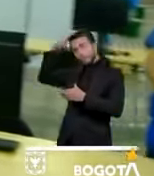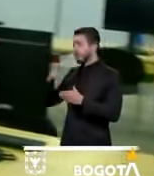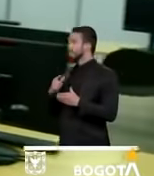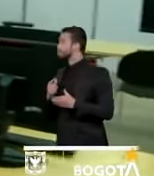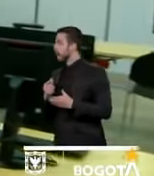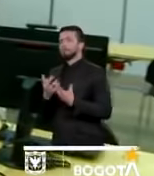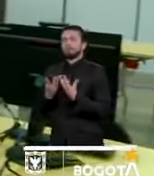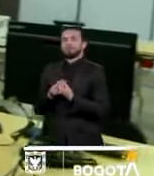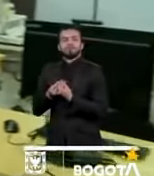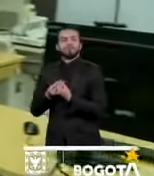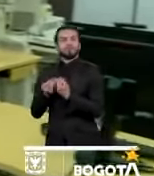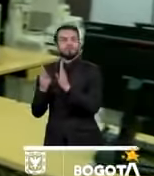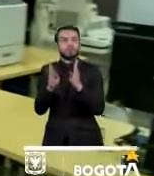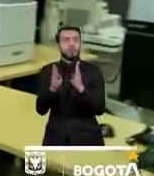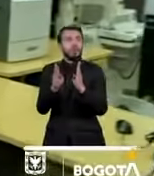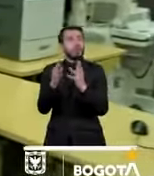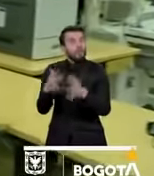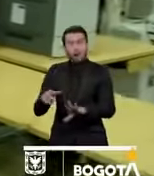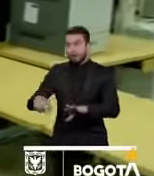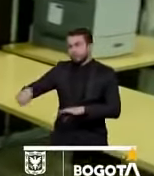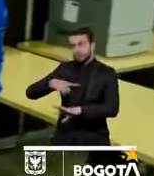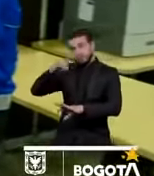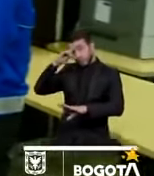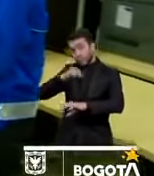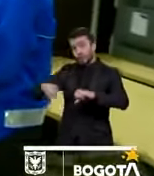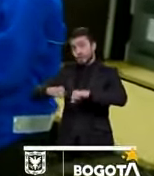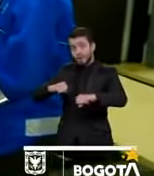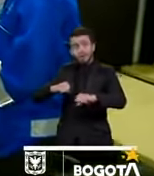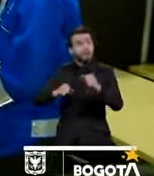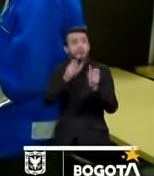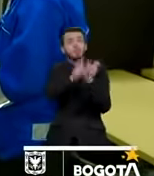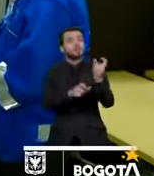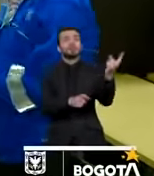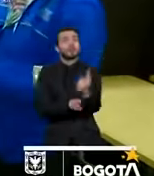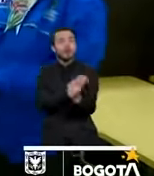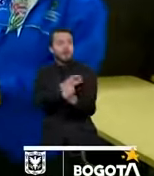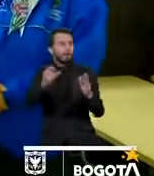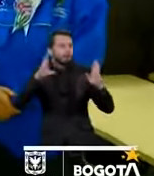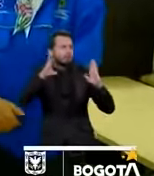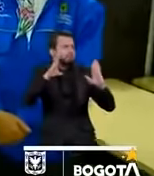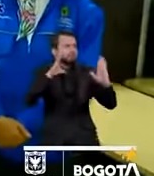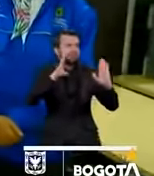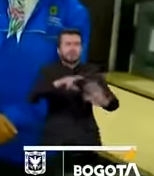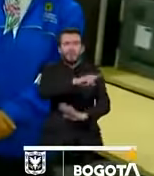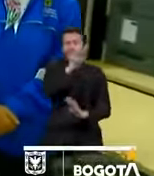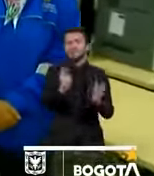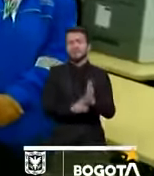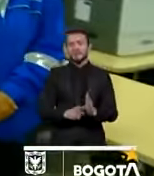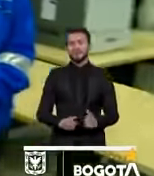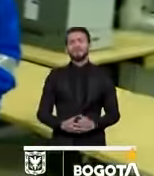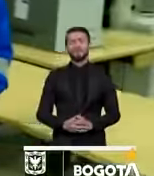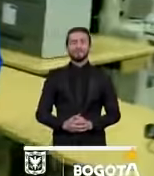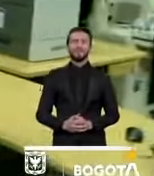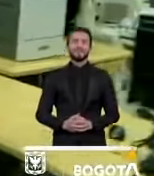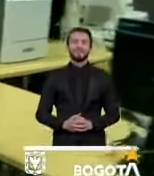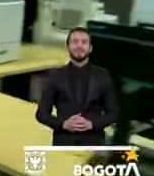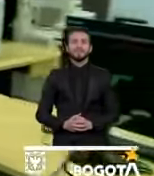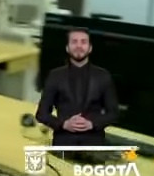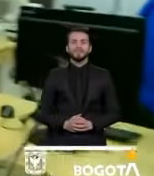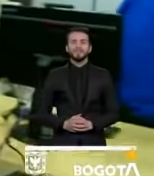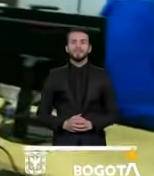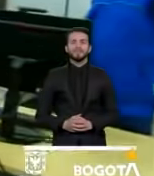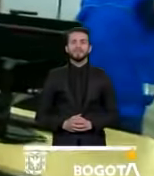por ahí? ¿O alguien que nos...? No entró. Están las camas